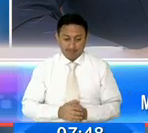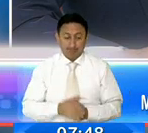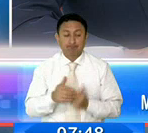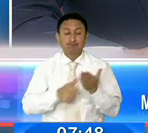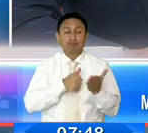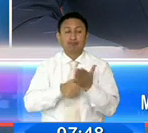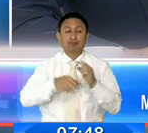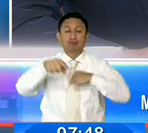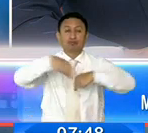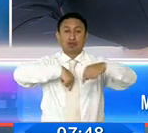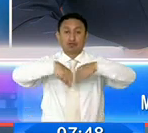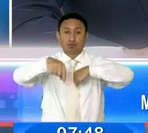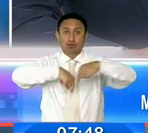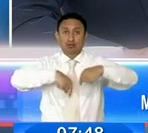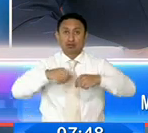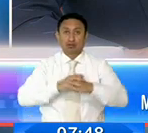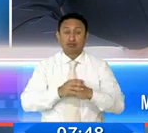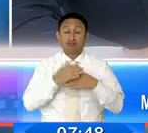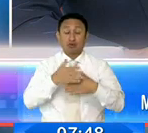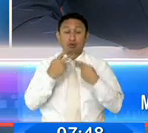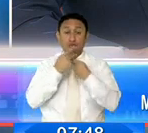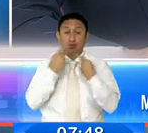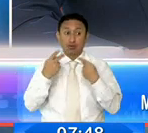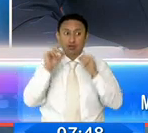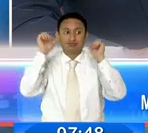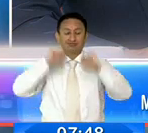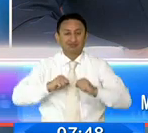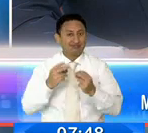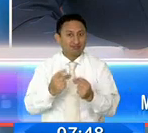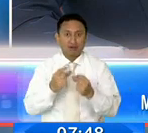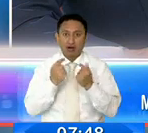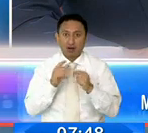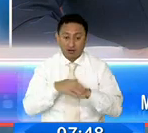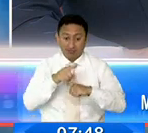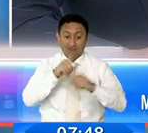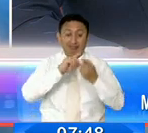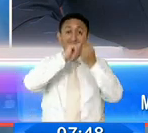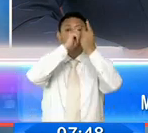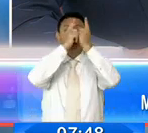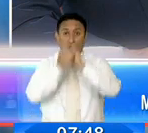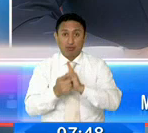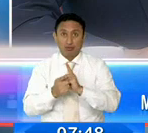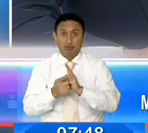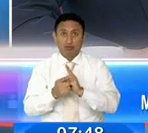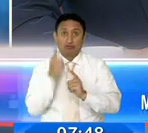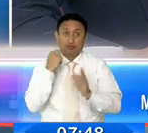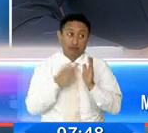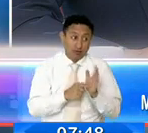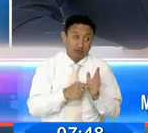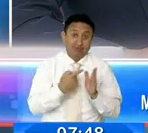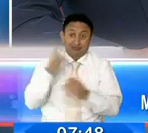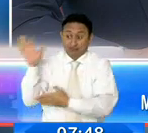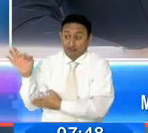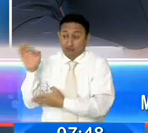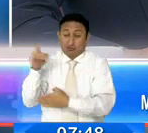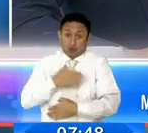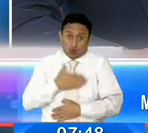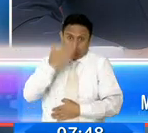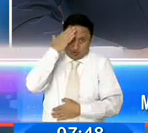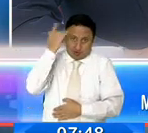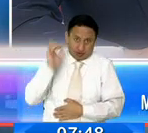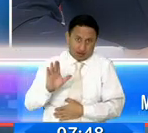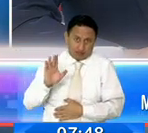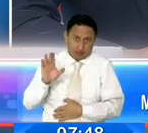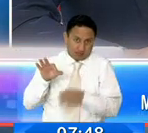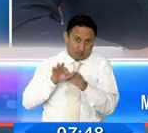Transporte y Obras Públicas tuvo que hacer su propia variante. Y tiene, voy a hablar en nombre de lo que conozco y que ha compartido